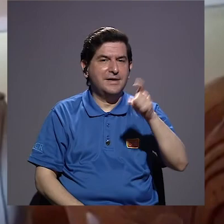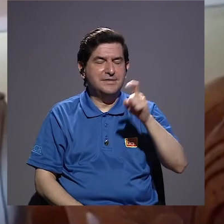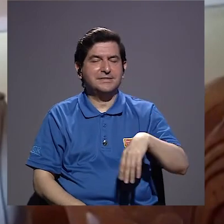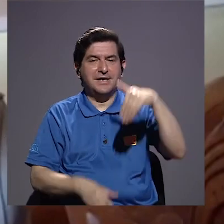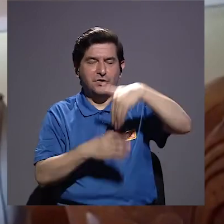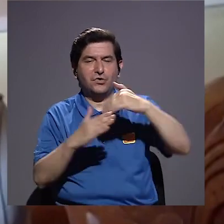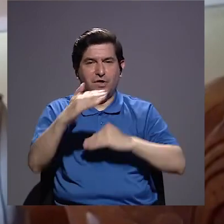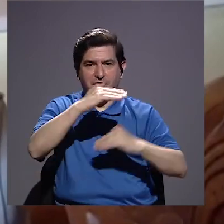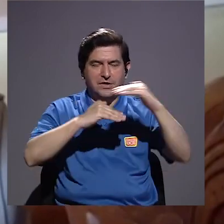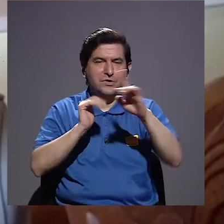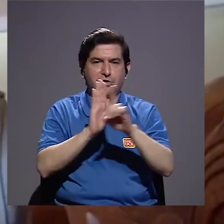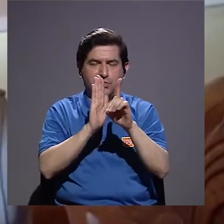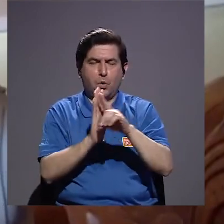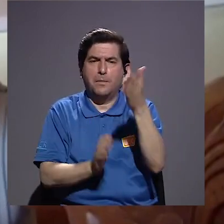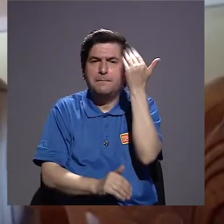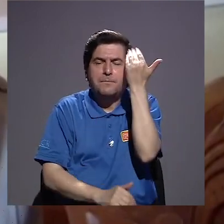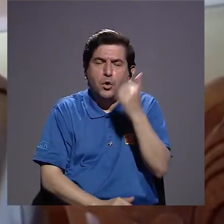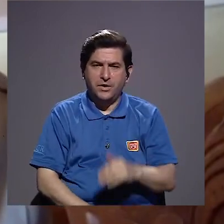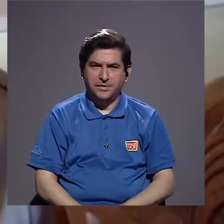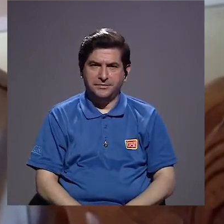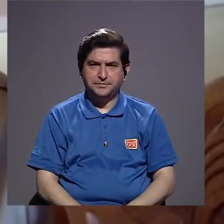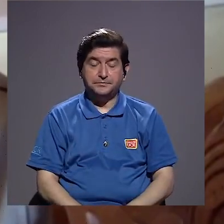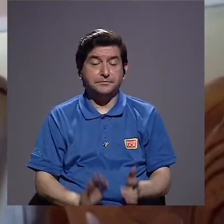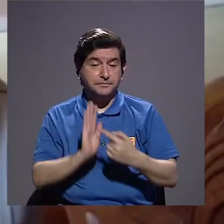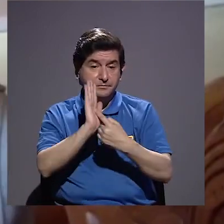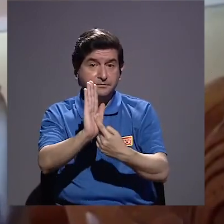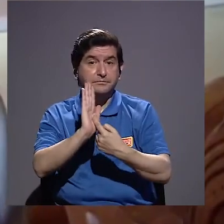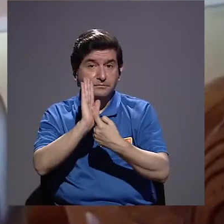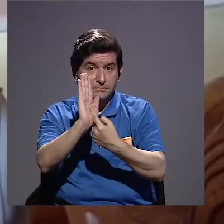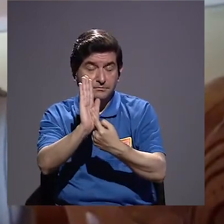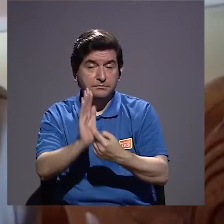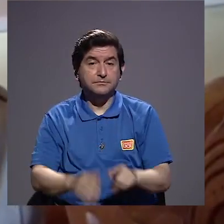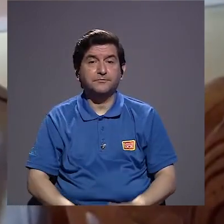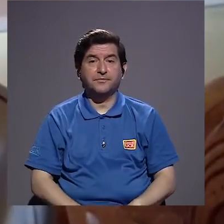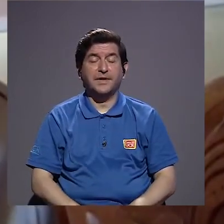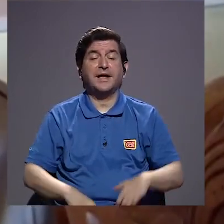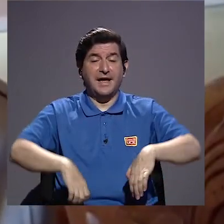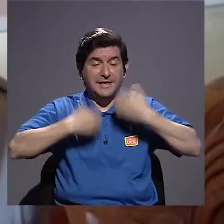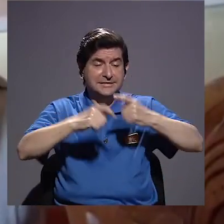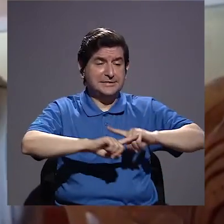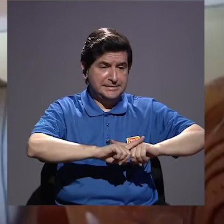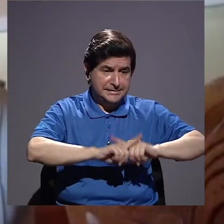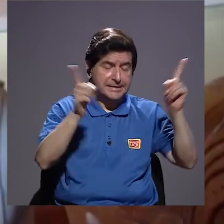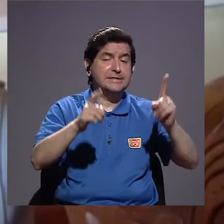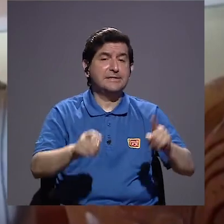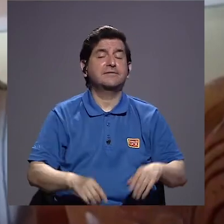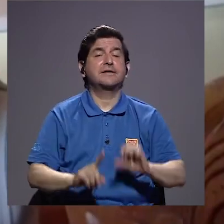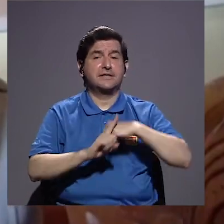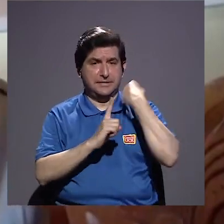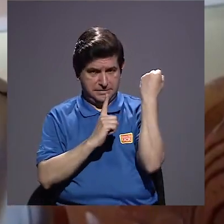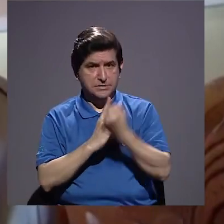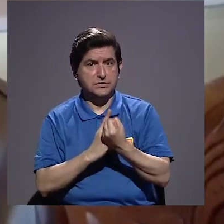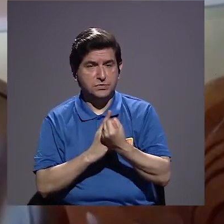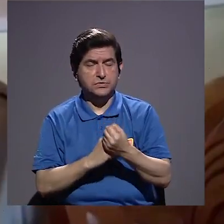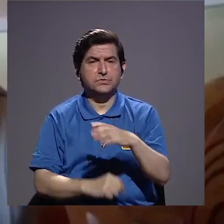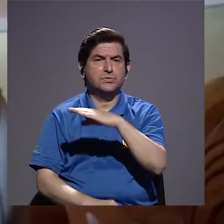mucha falta porque pondría de manifiesto las diferencias que se dan